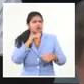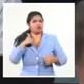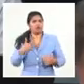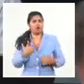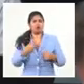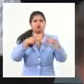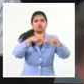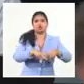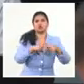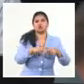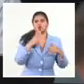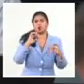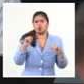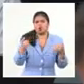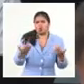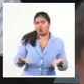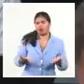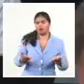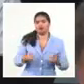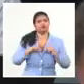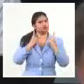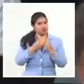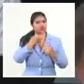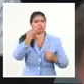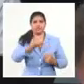luces que tenemos para